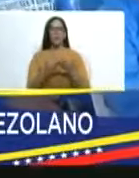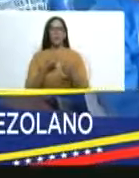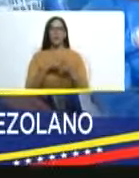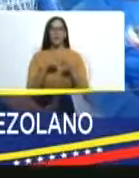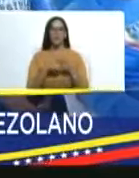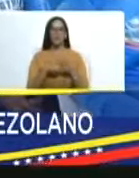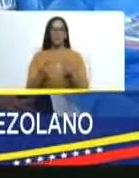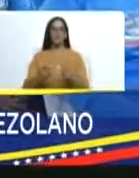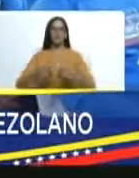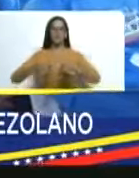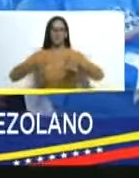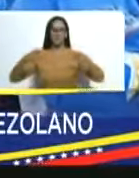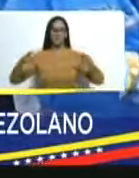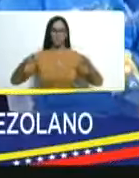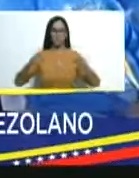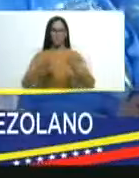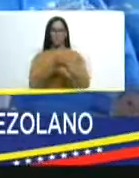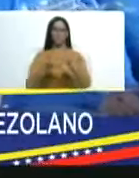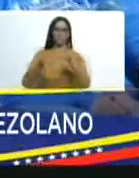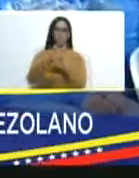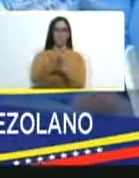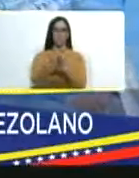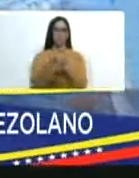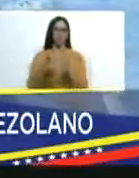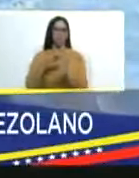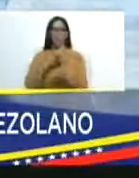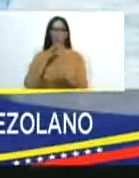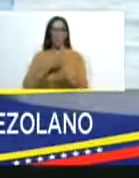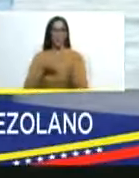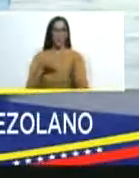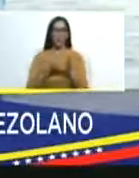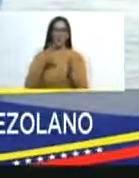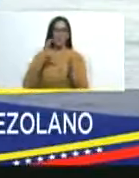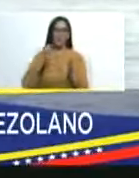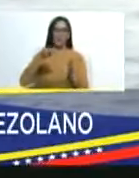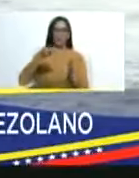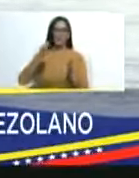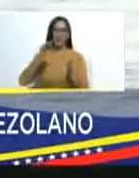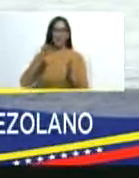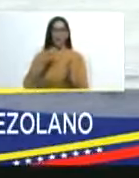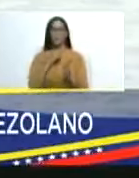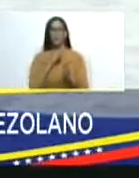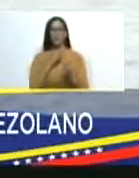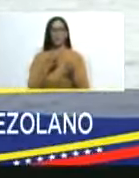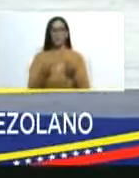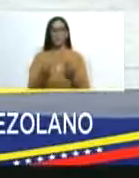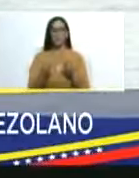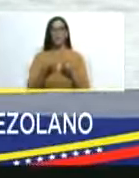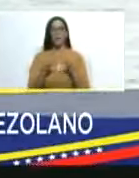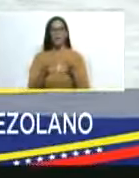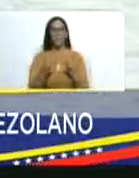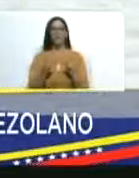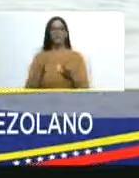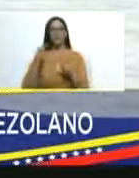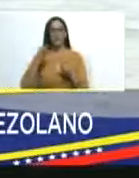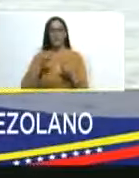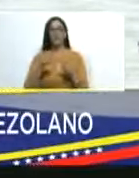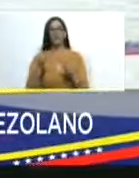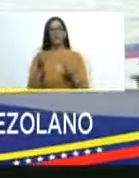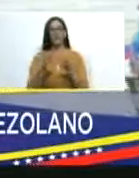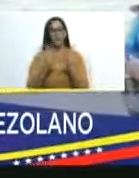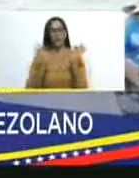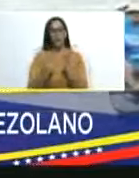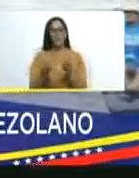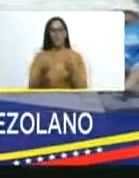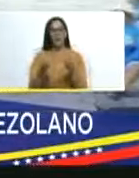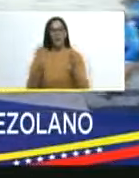un escalamiento y una sustitución. No estamos en contra de la cachama, particularmente me encanta muchísimo, pero sí es una alternativa mucho más económica